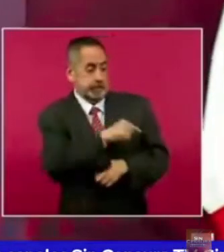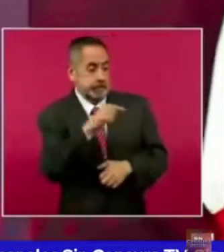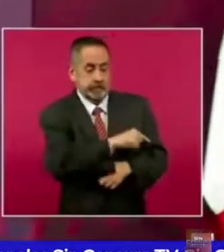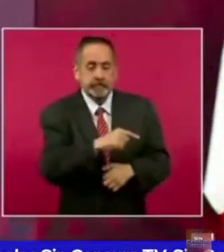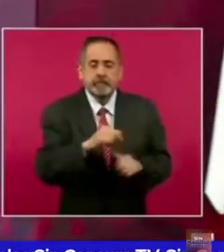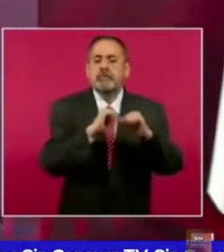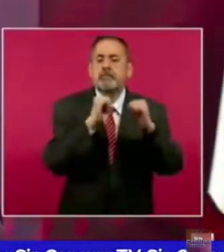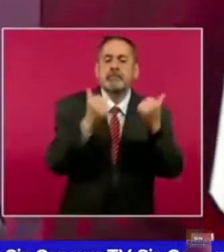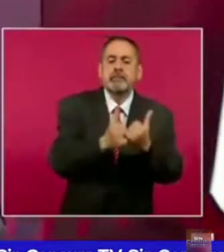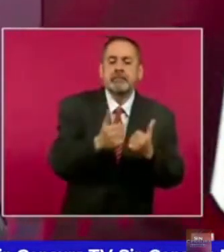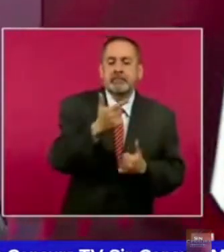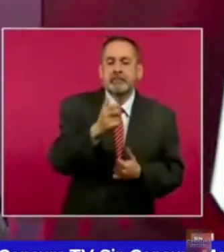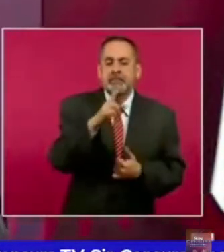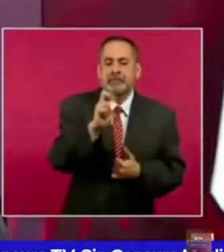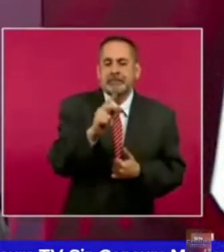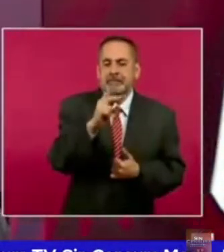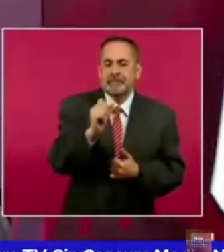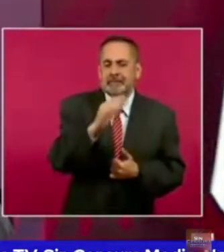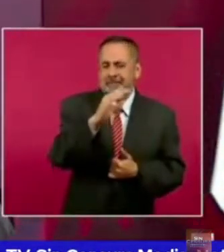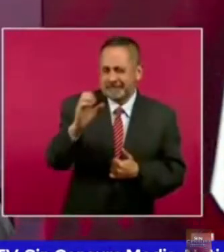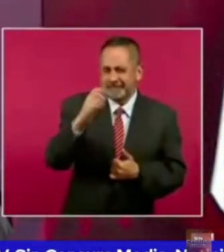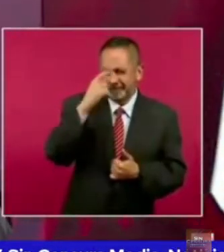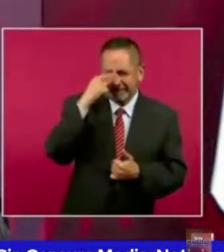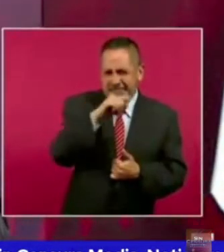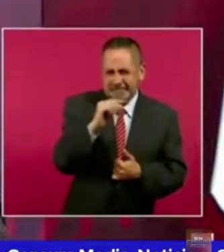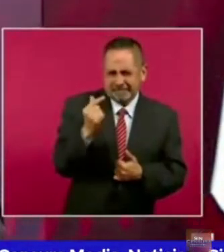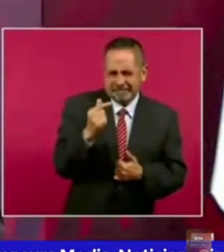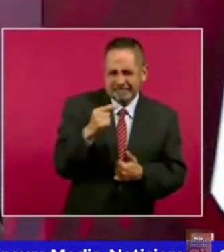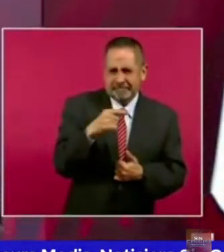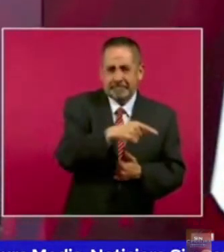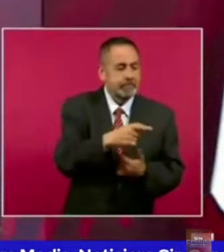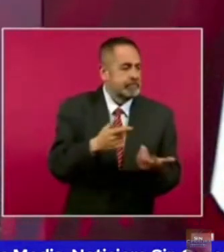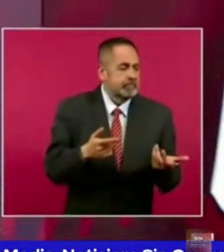Greenpeace ni ninguna organización